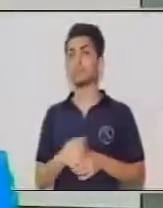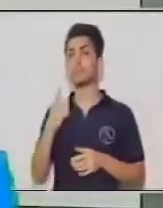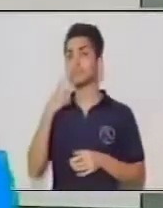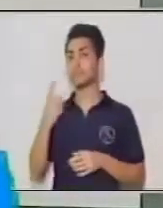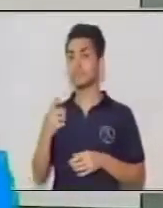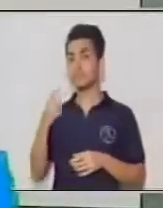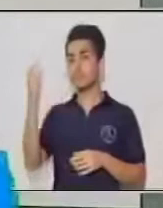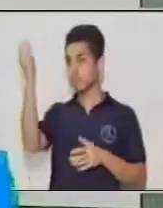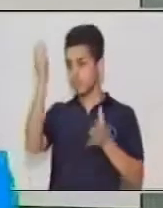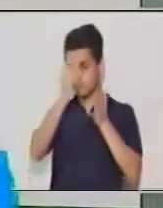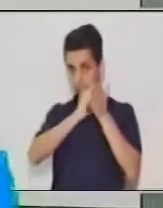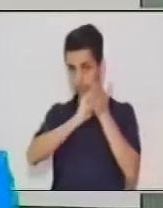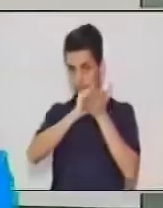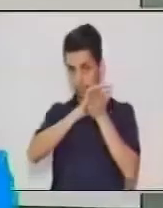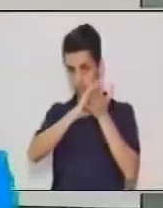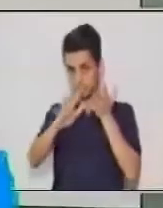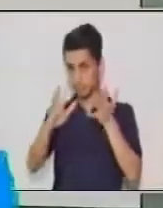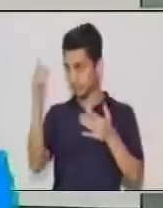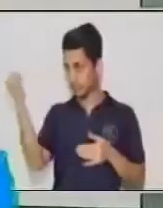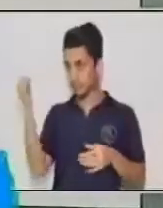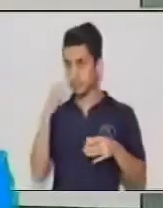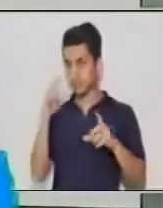gráfica va a quedar de la siguiente forma.